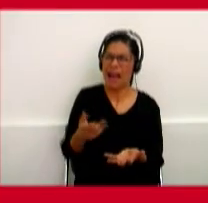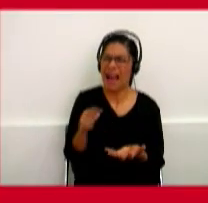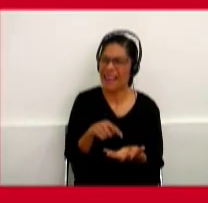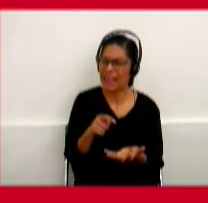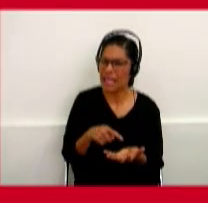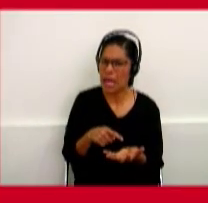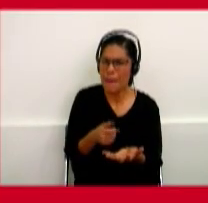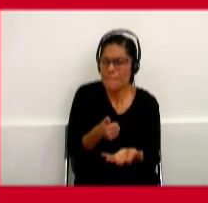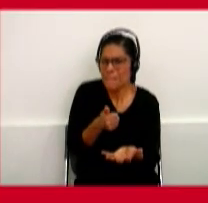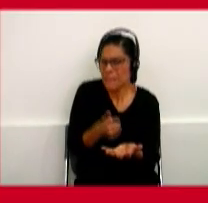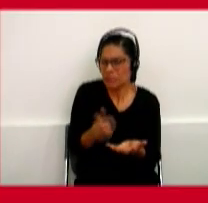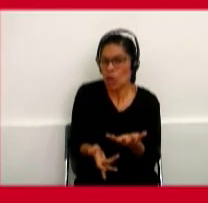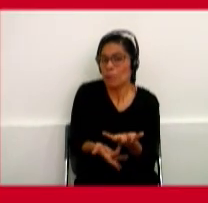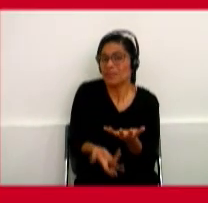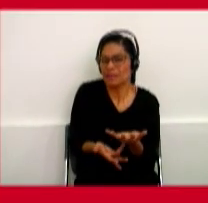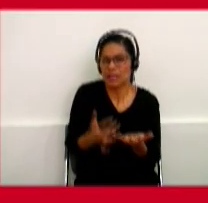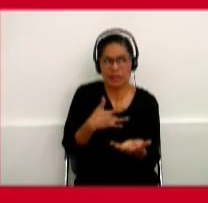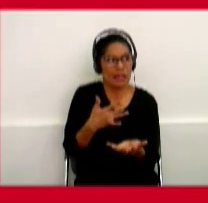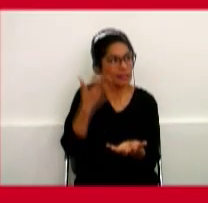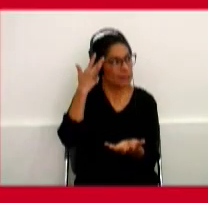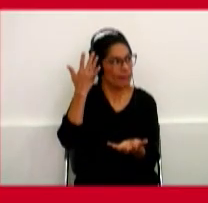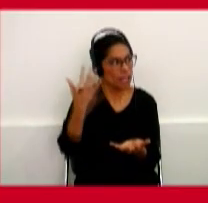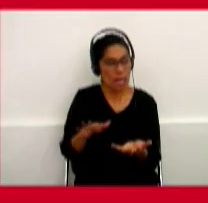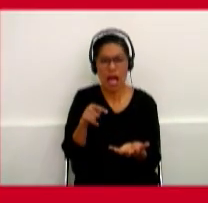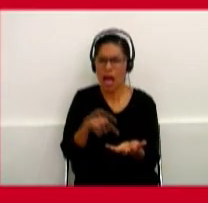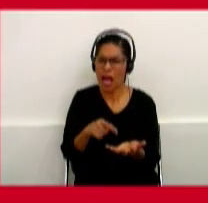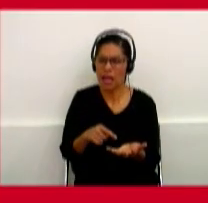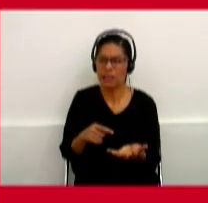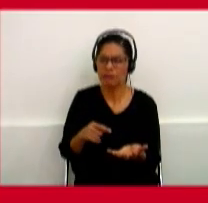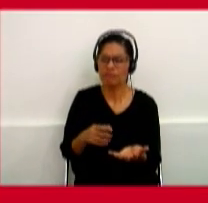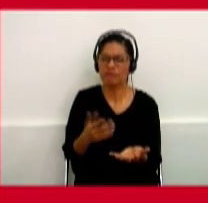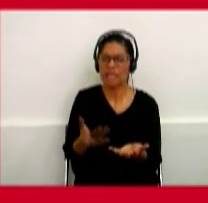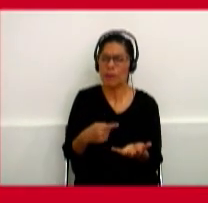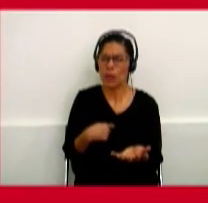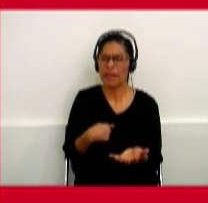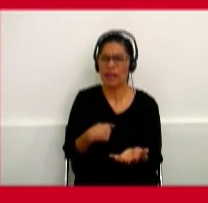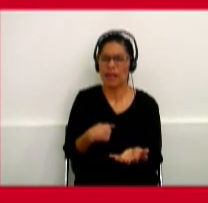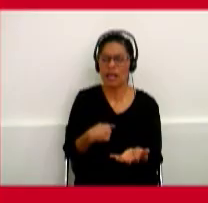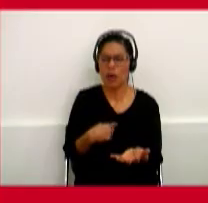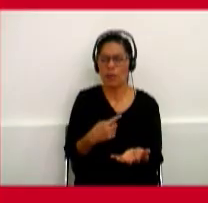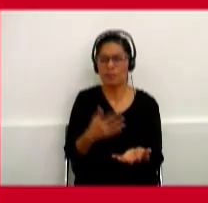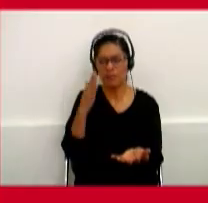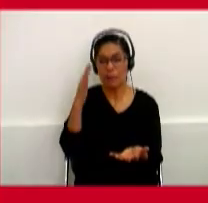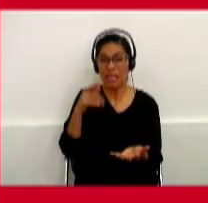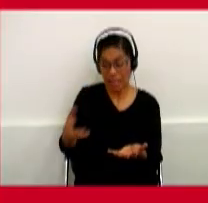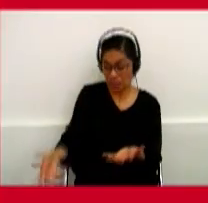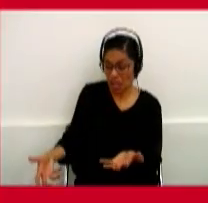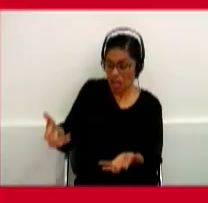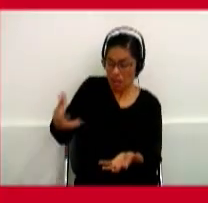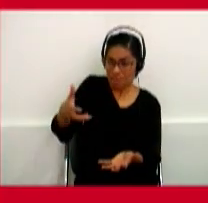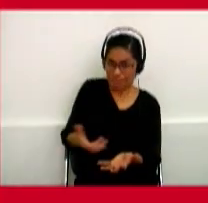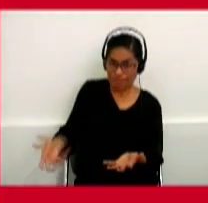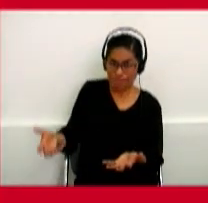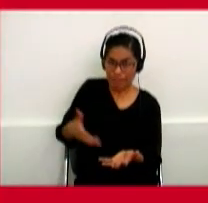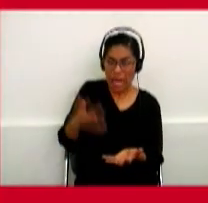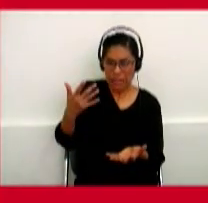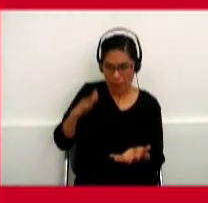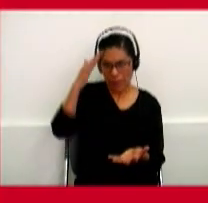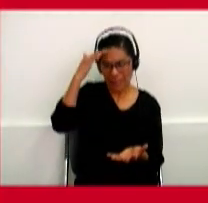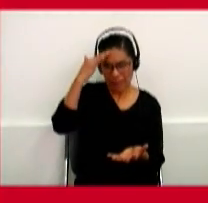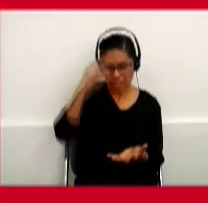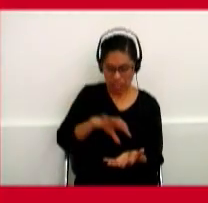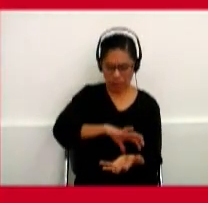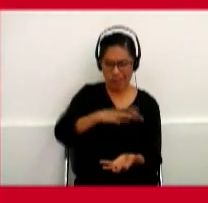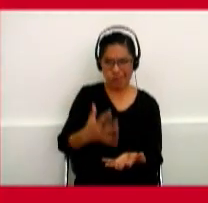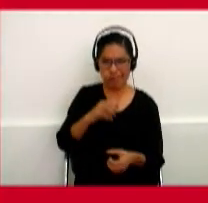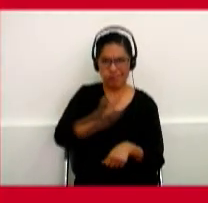particular de carga, ¿hay presencia de material sobredimensionado o no? Y entonces hemos notado que en comparación a soluciones